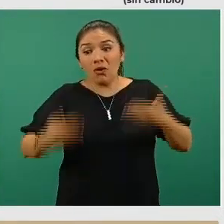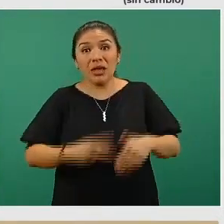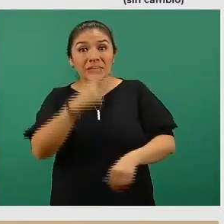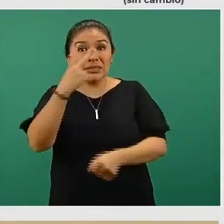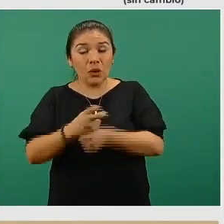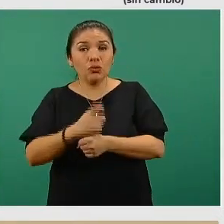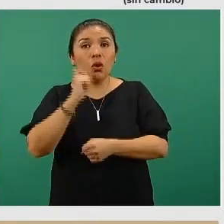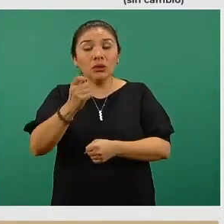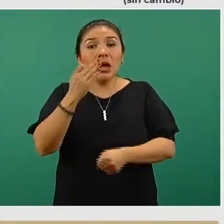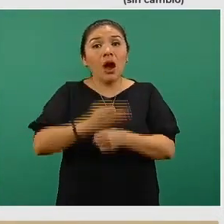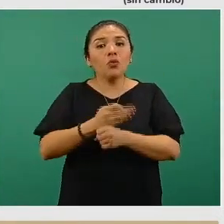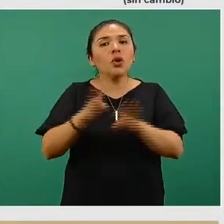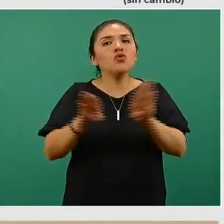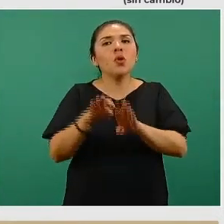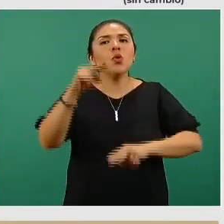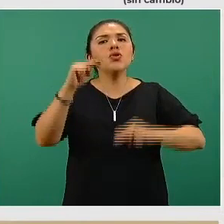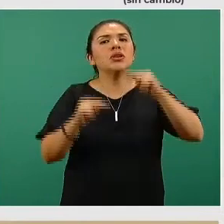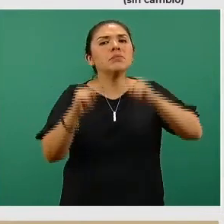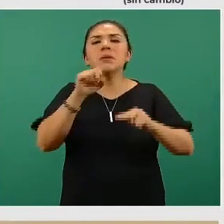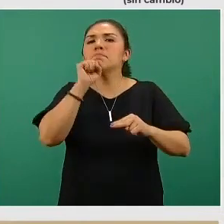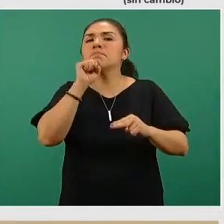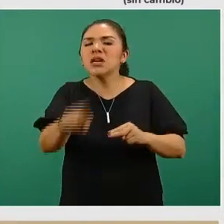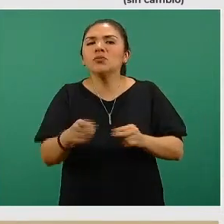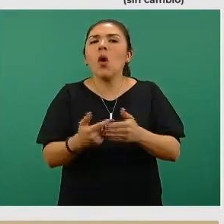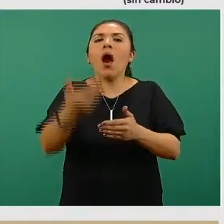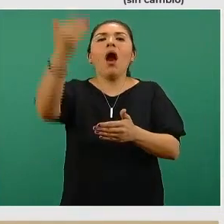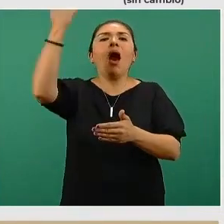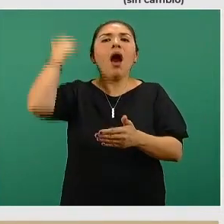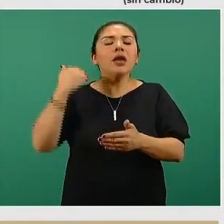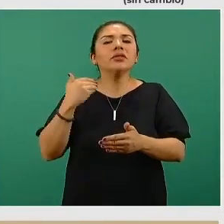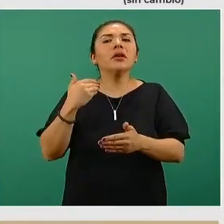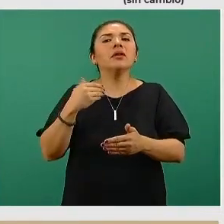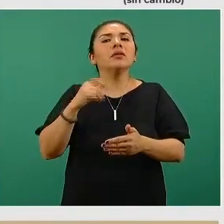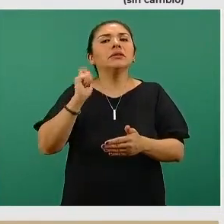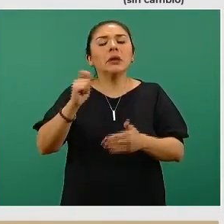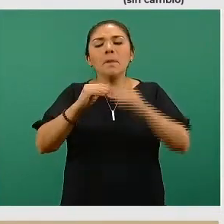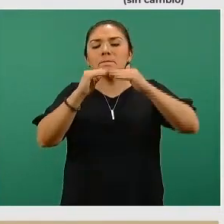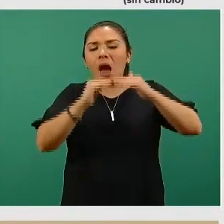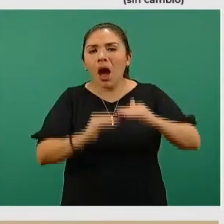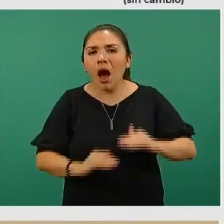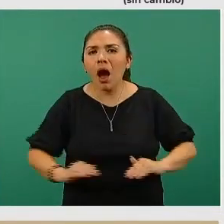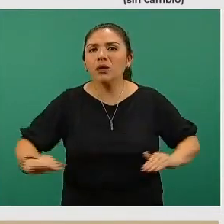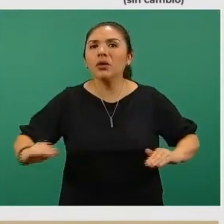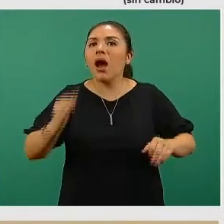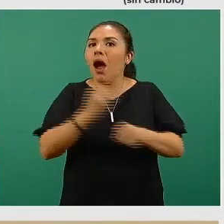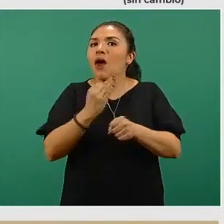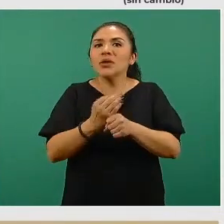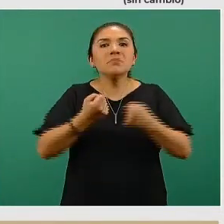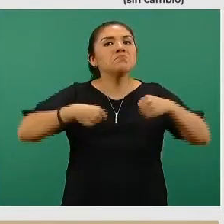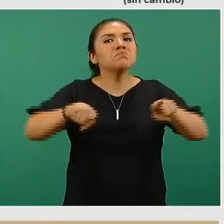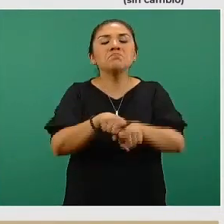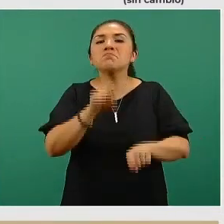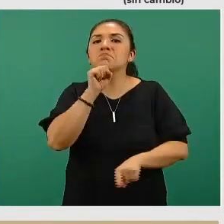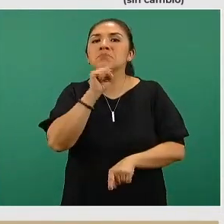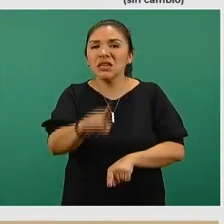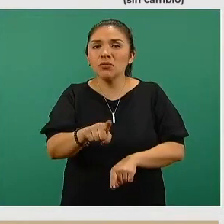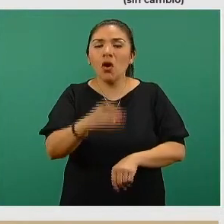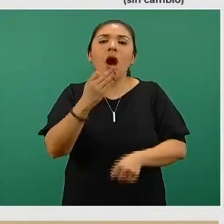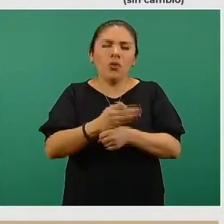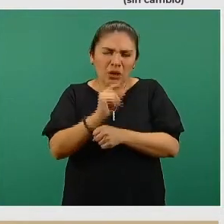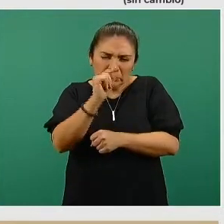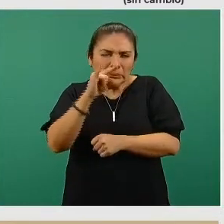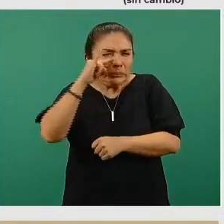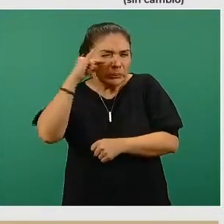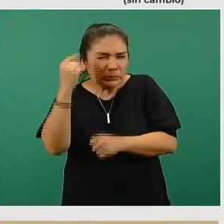más o menos a los niveles de lo que tuvimos en el momento más bajo, ¿no? Todavía estamos un poco por